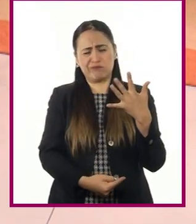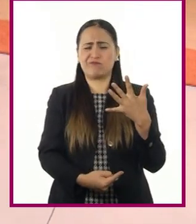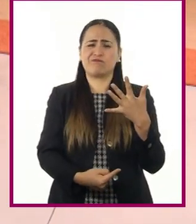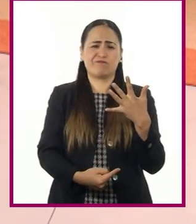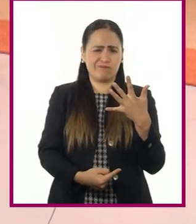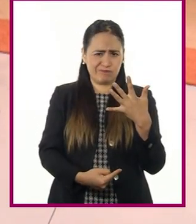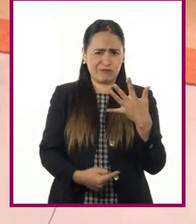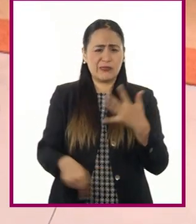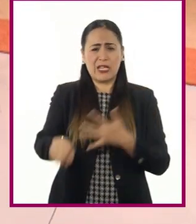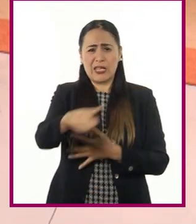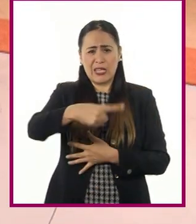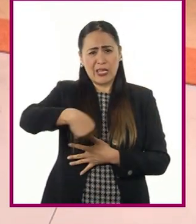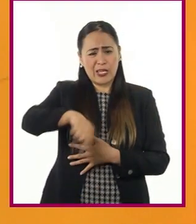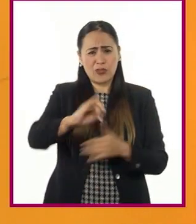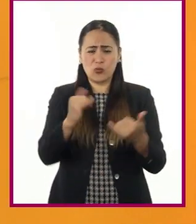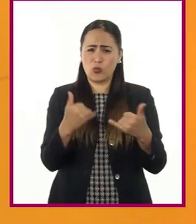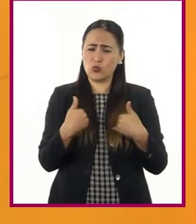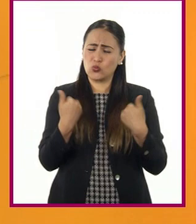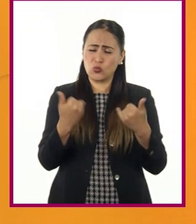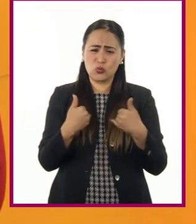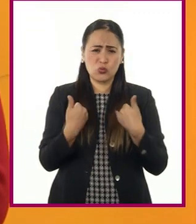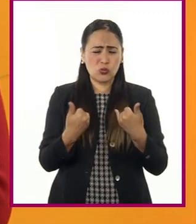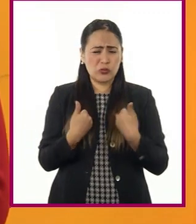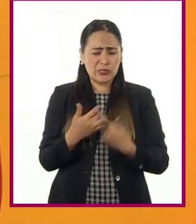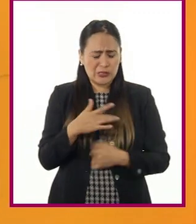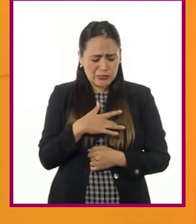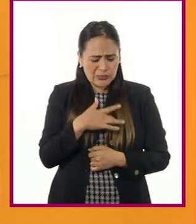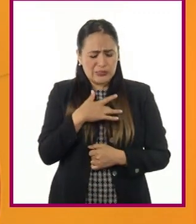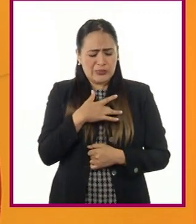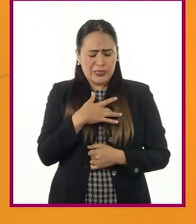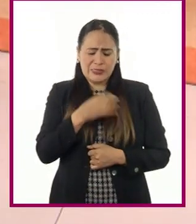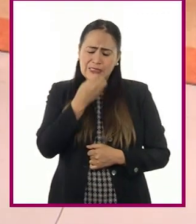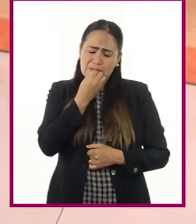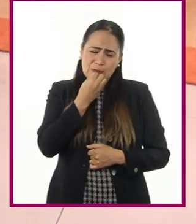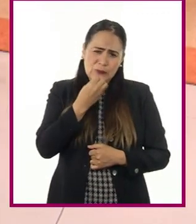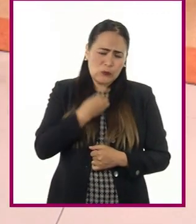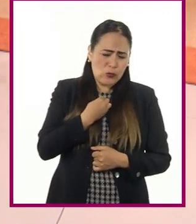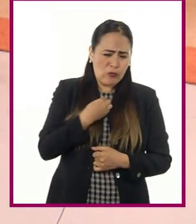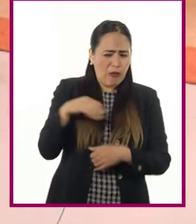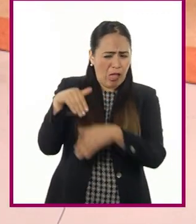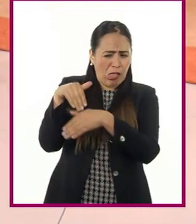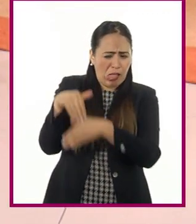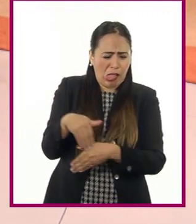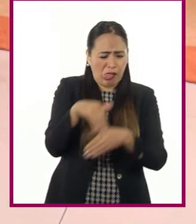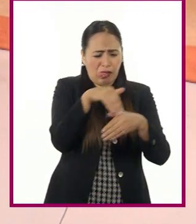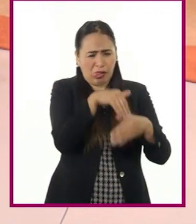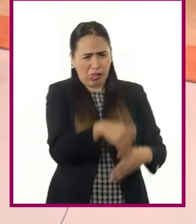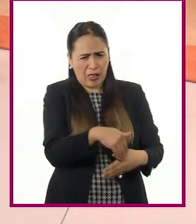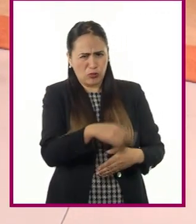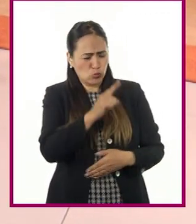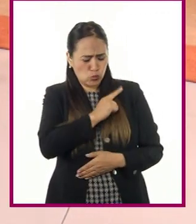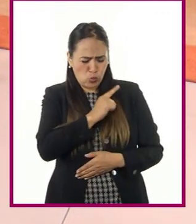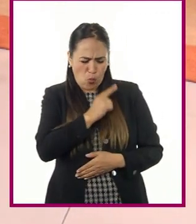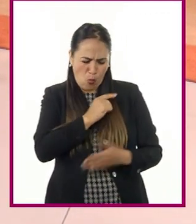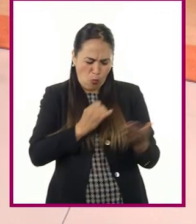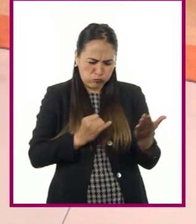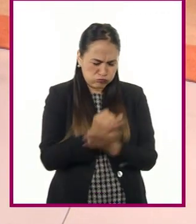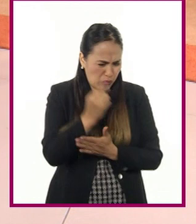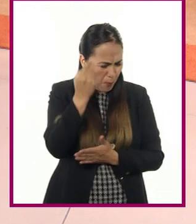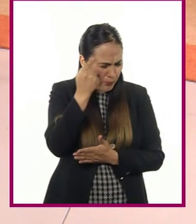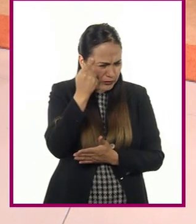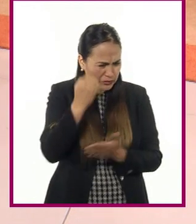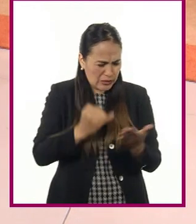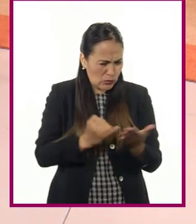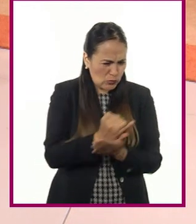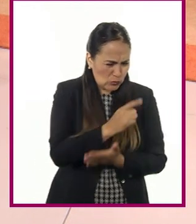que los hacen sentirse obligados a responder a ideas de otros y no a las propias necesidades o